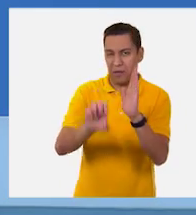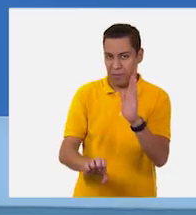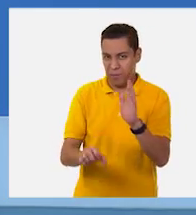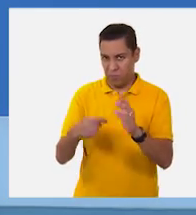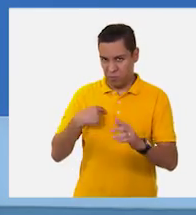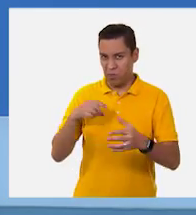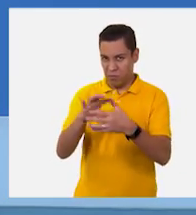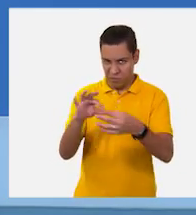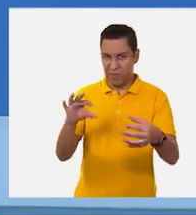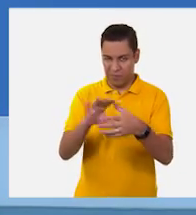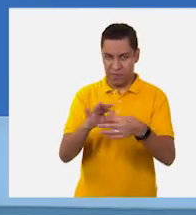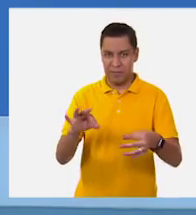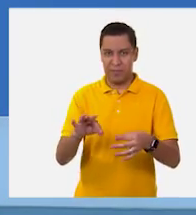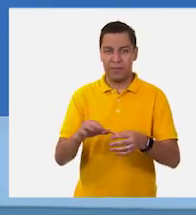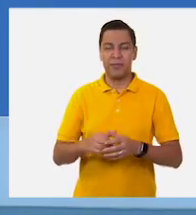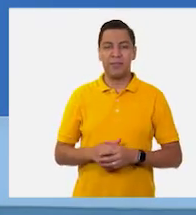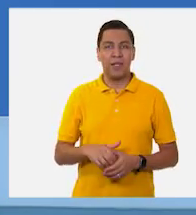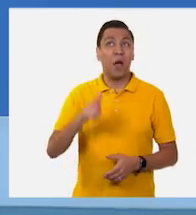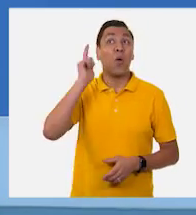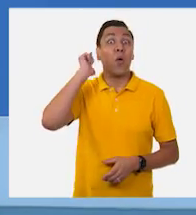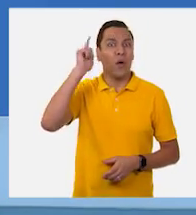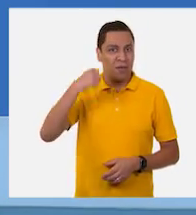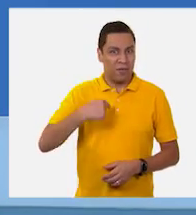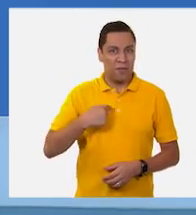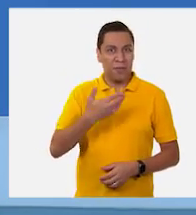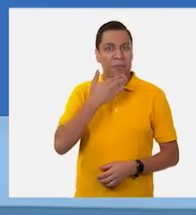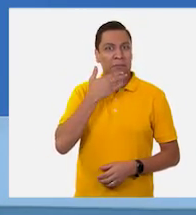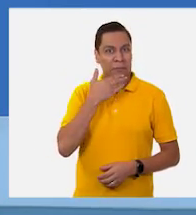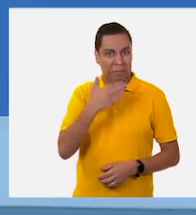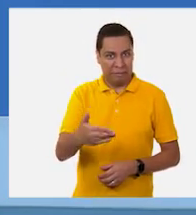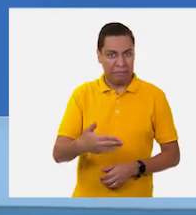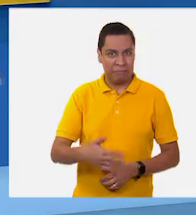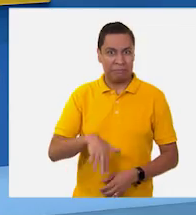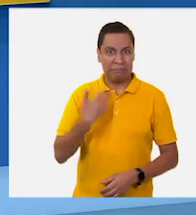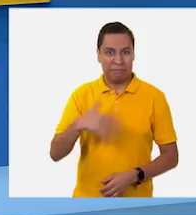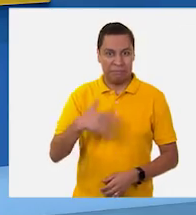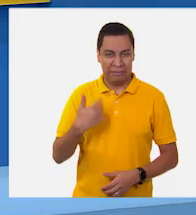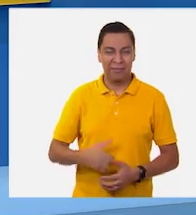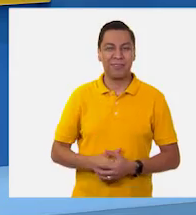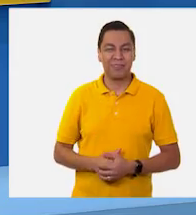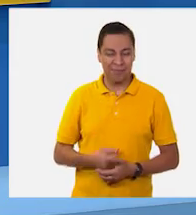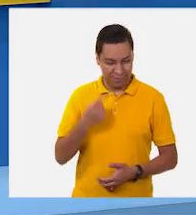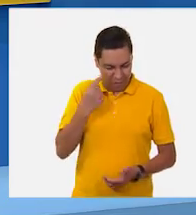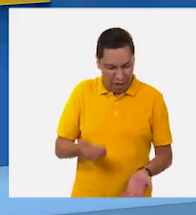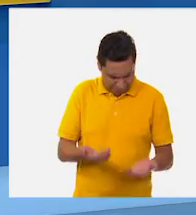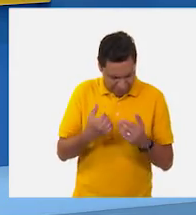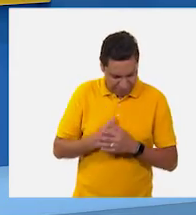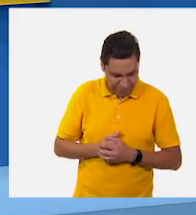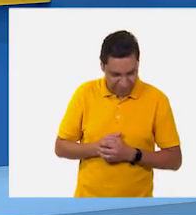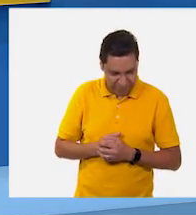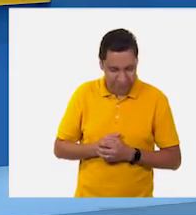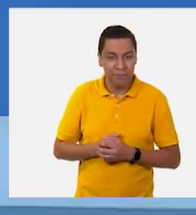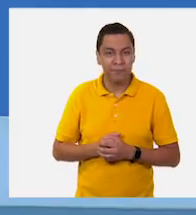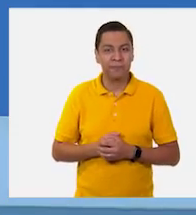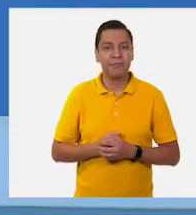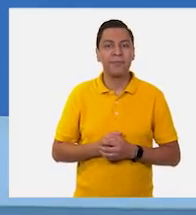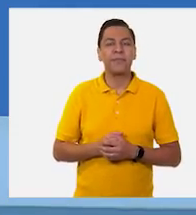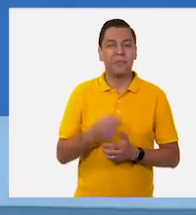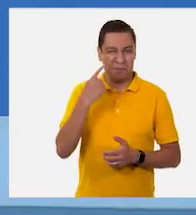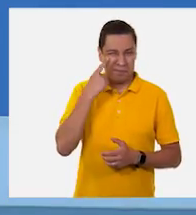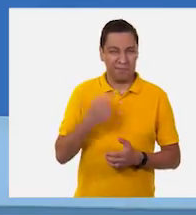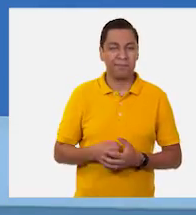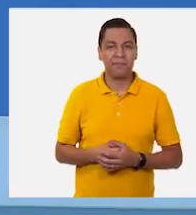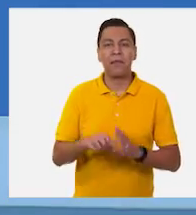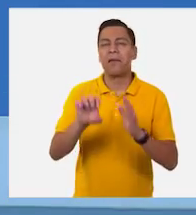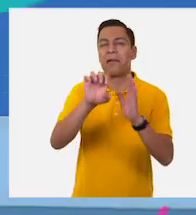comprendan mejor. Ay, espero que esté bien. No te preocupes, te escuchamos. Miren, el